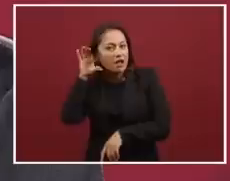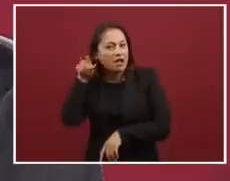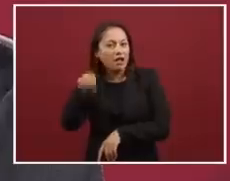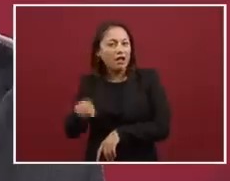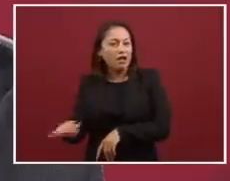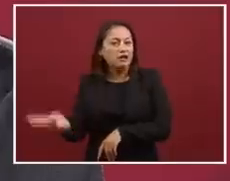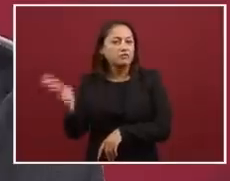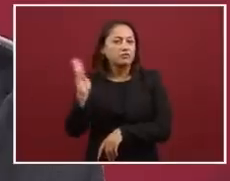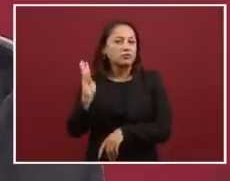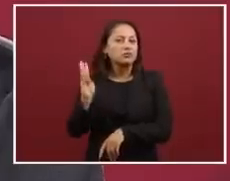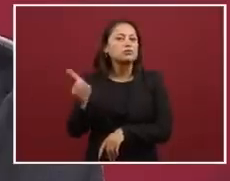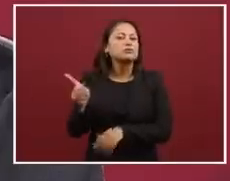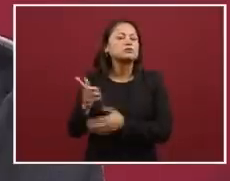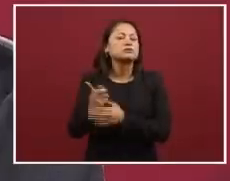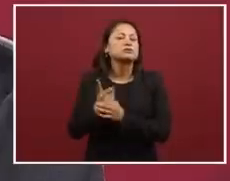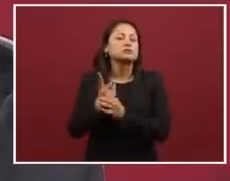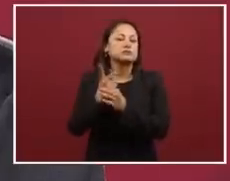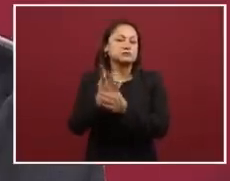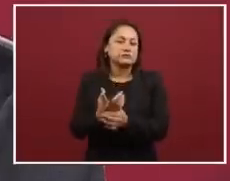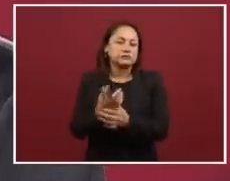espero que